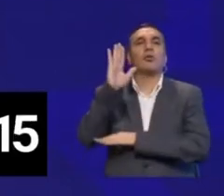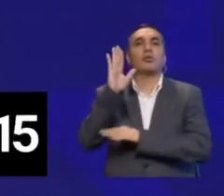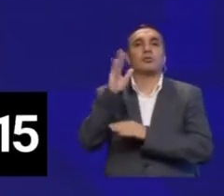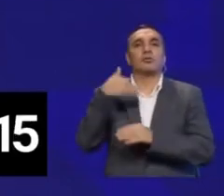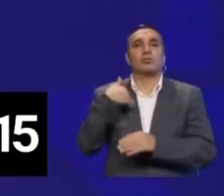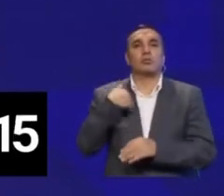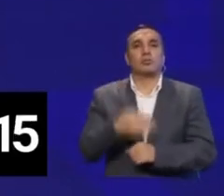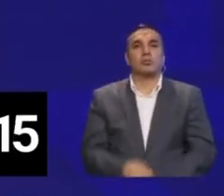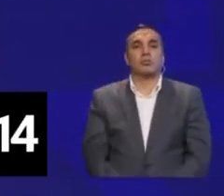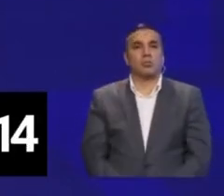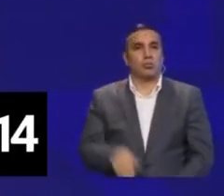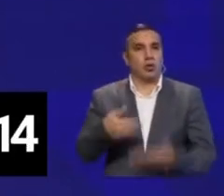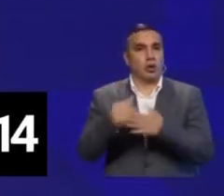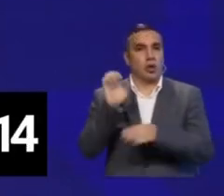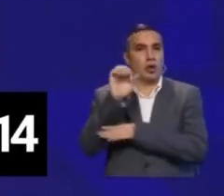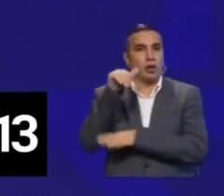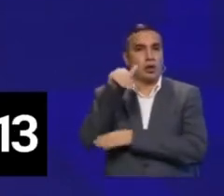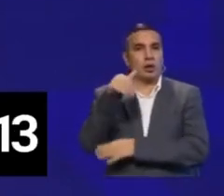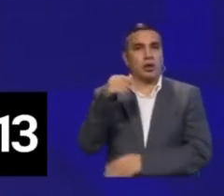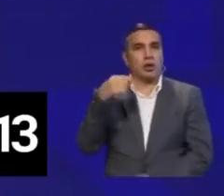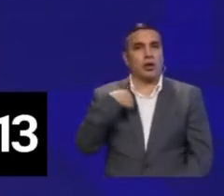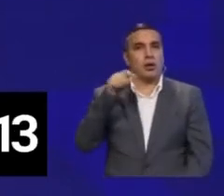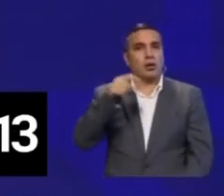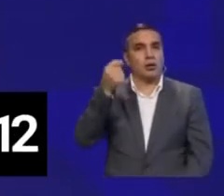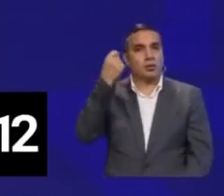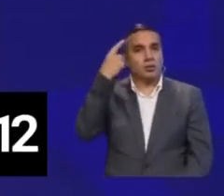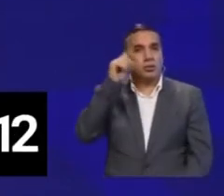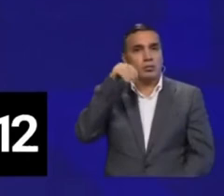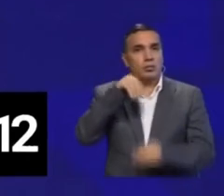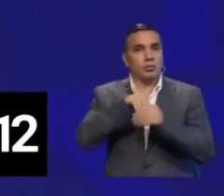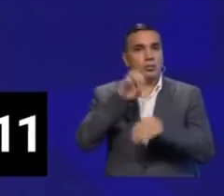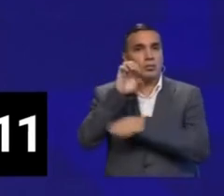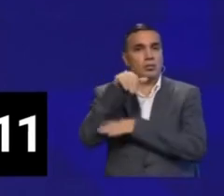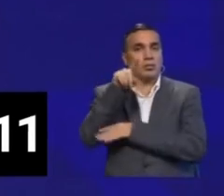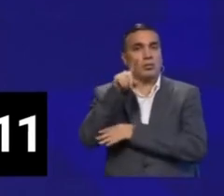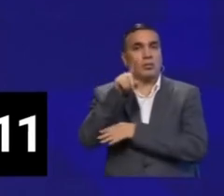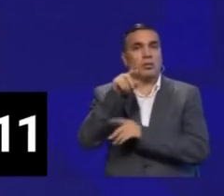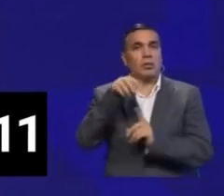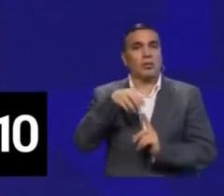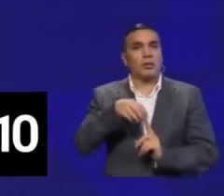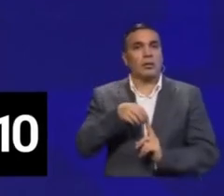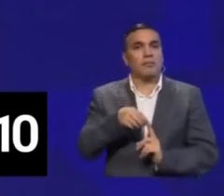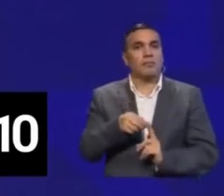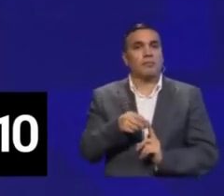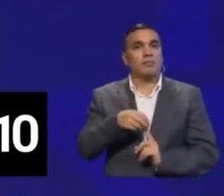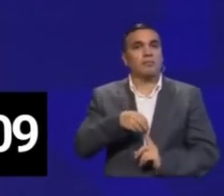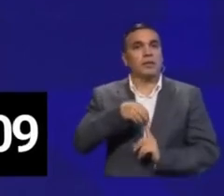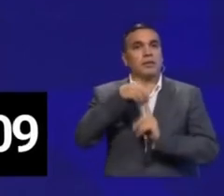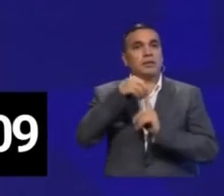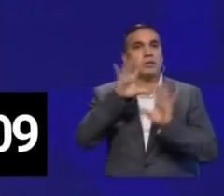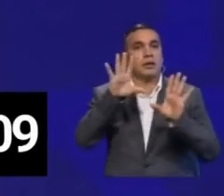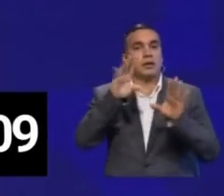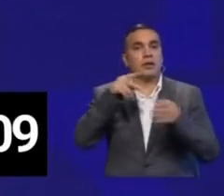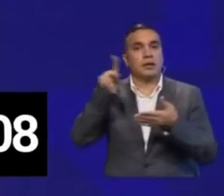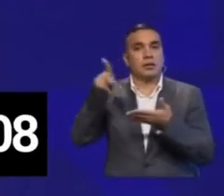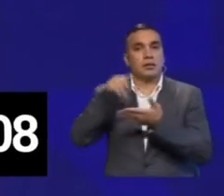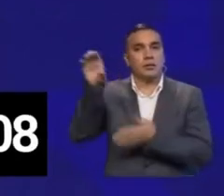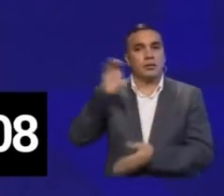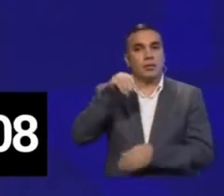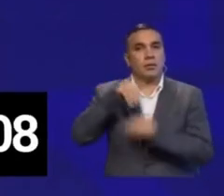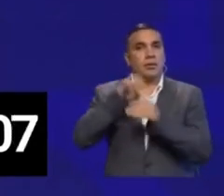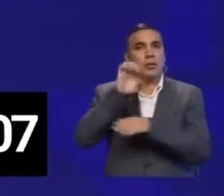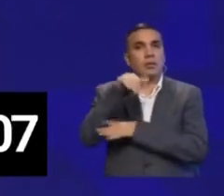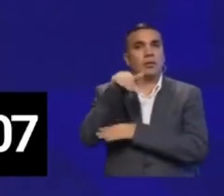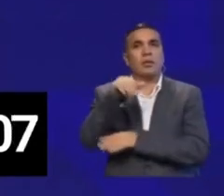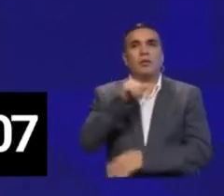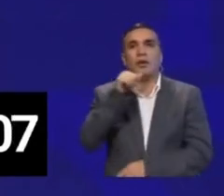adquirido como ecuatorianos. Hay que entender que el Estado, uno de los principales problemas que tiene la inversión extranjera en nuestro país es